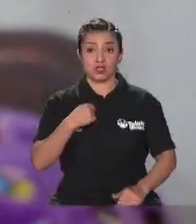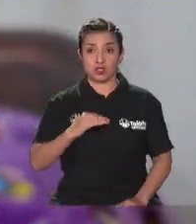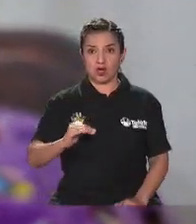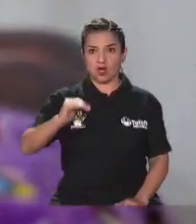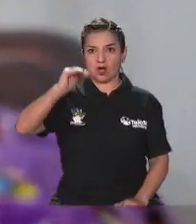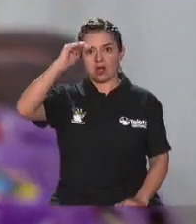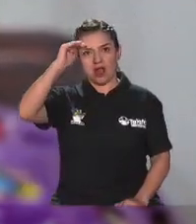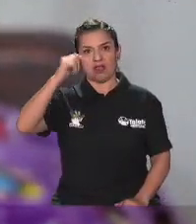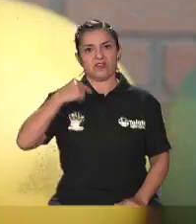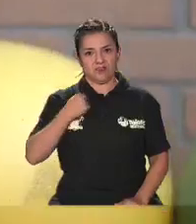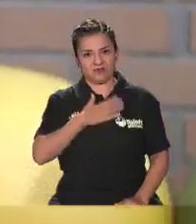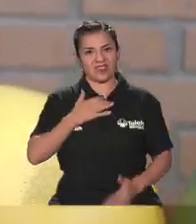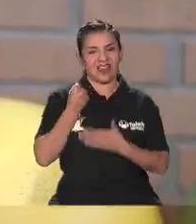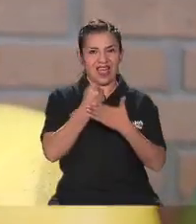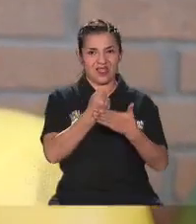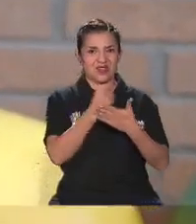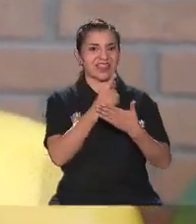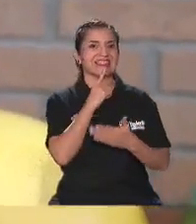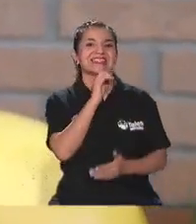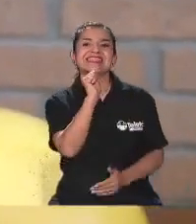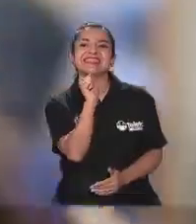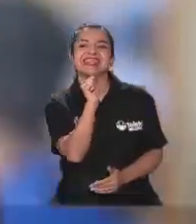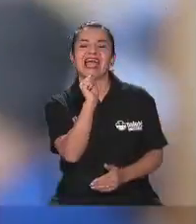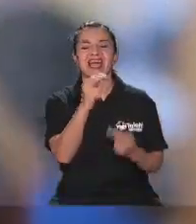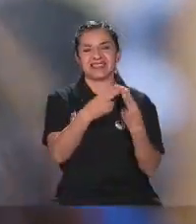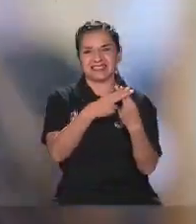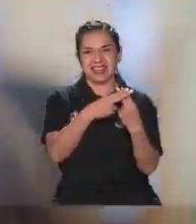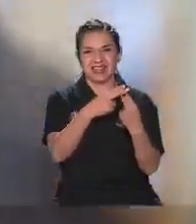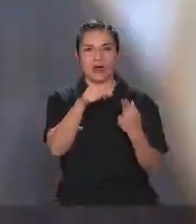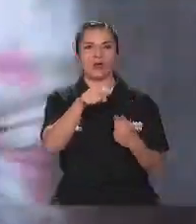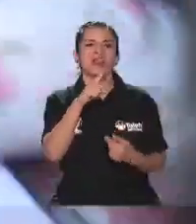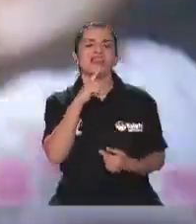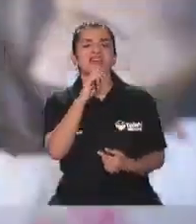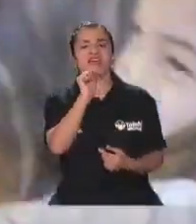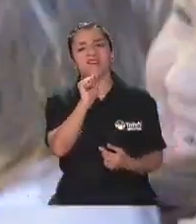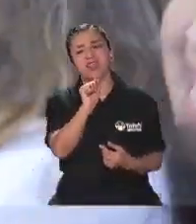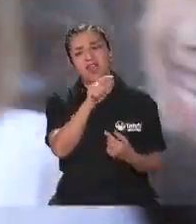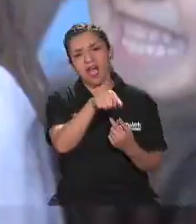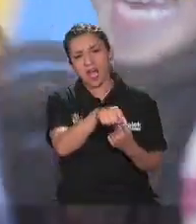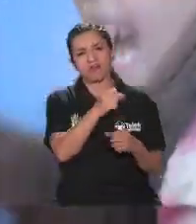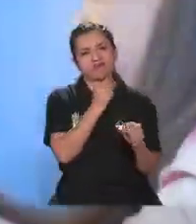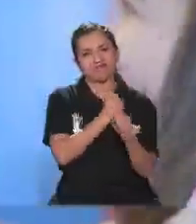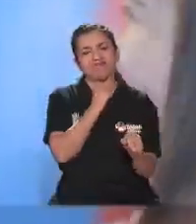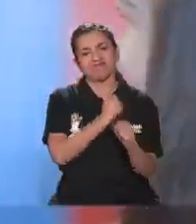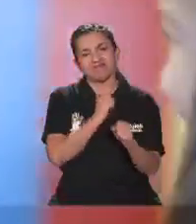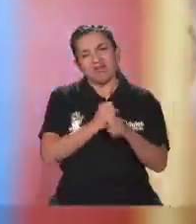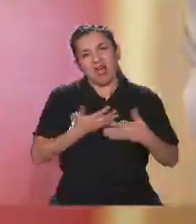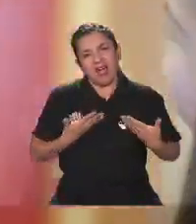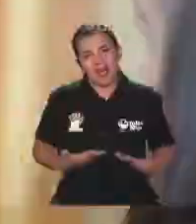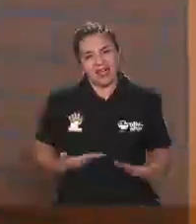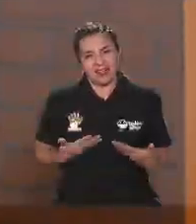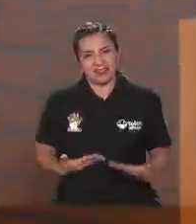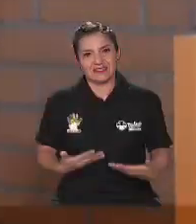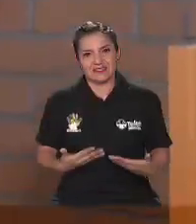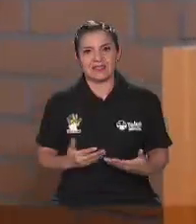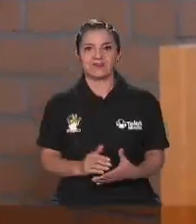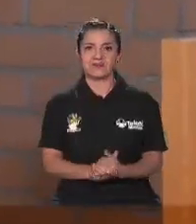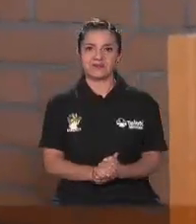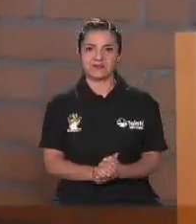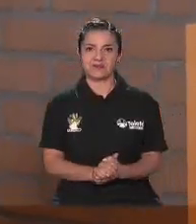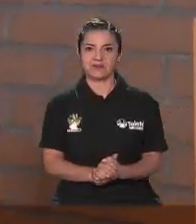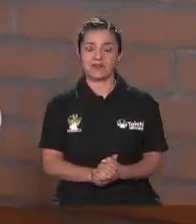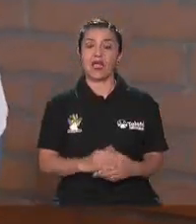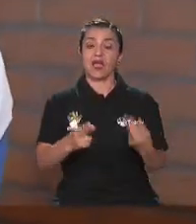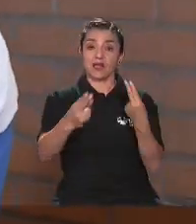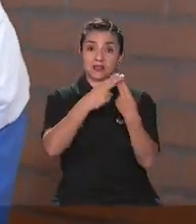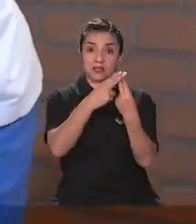tía de la Teletón. Porque las tías se casan. No tan solo